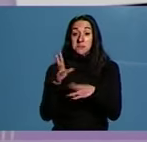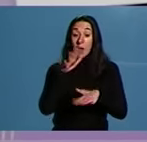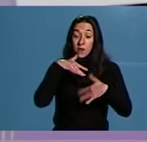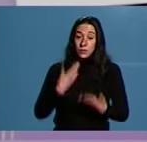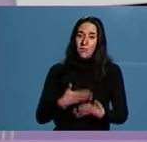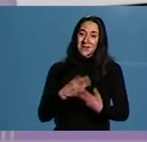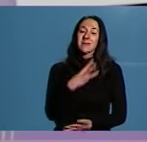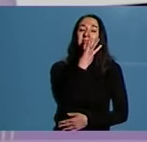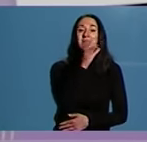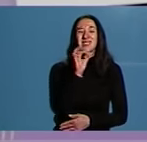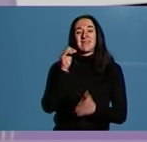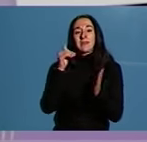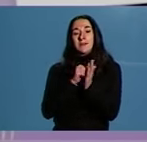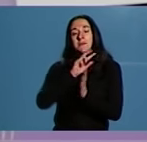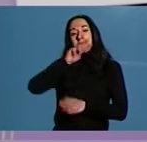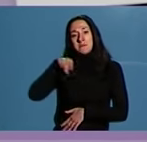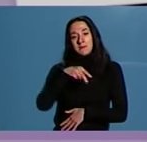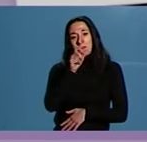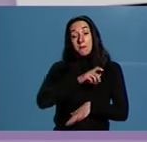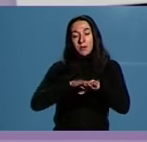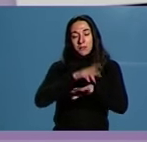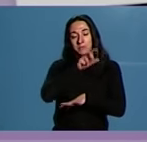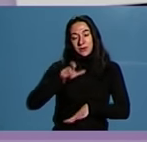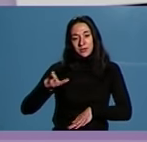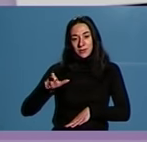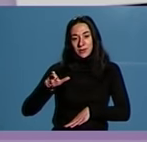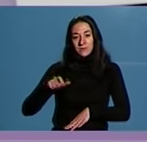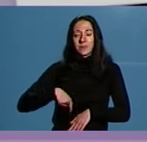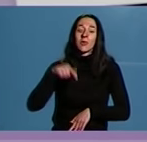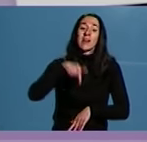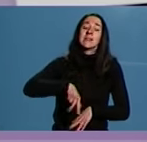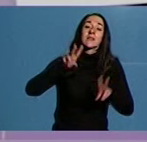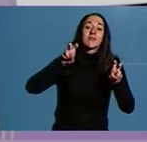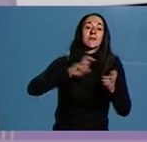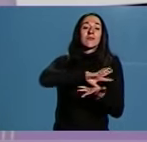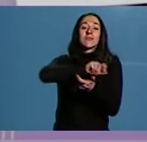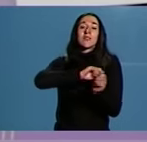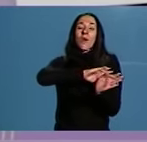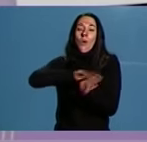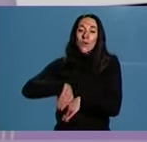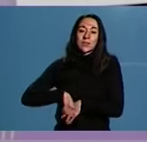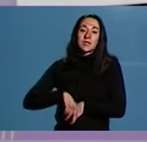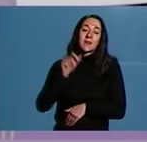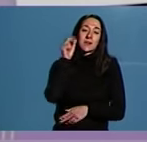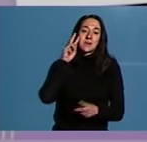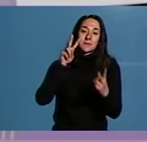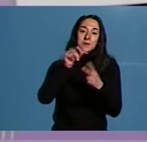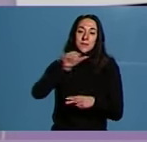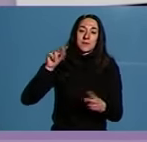das citas que lles propoñemos para os vindeiros días. Con ela, despedímonos ata a semana que ven. Sexan felices.